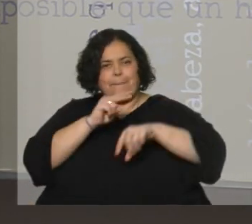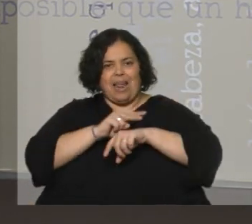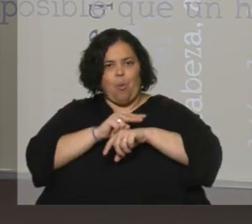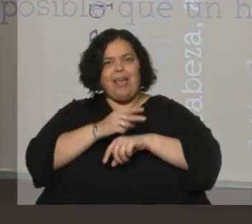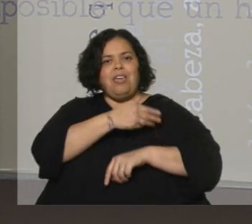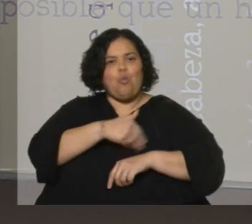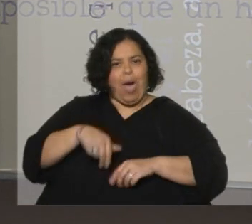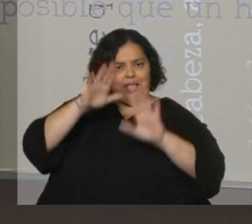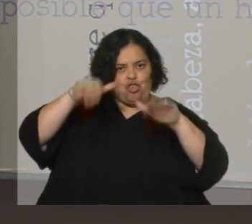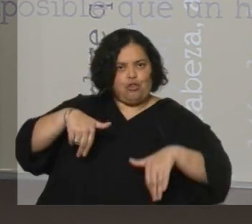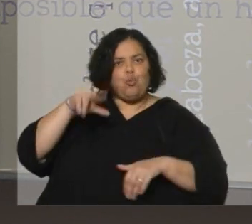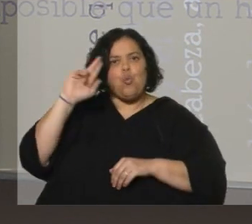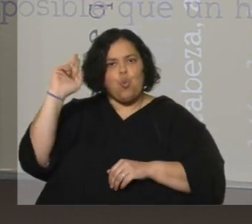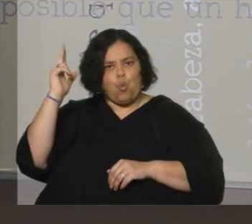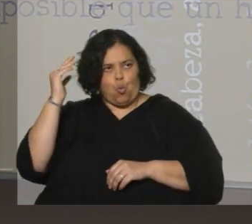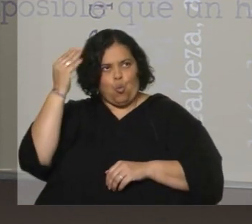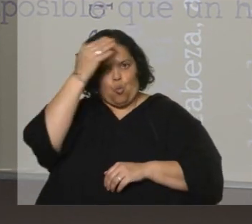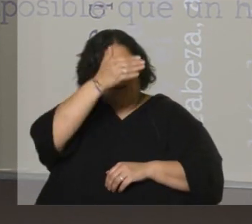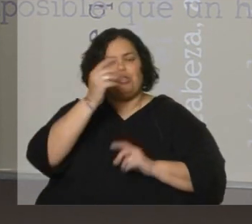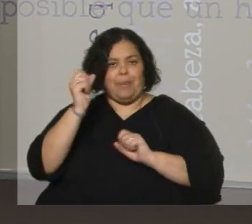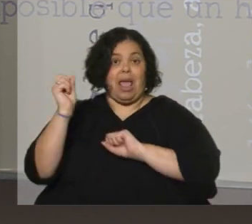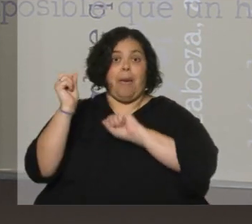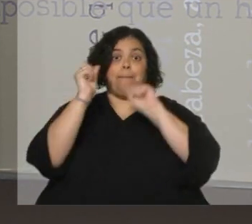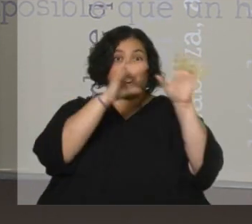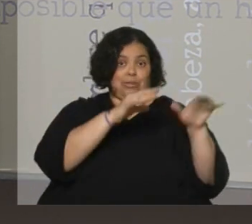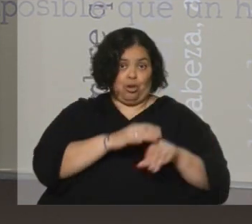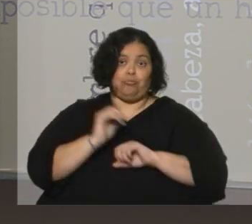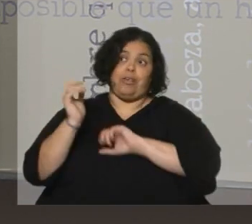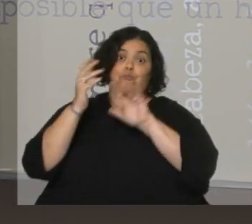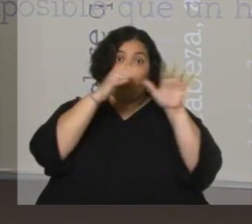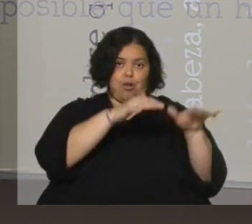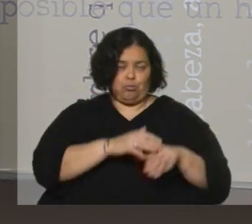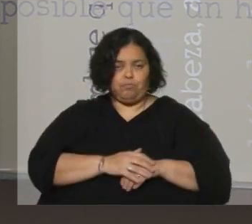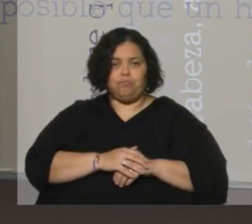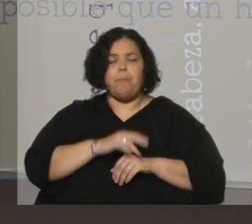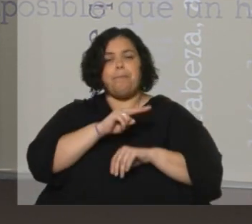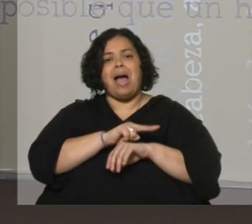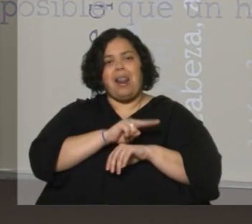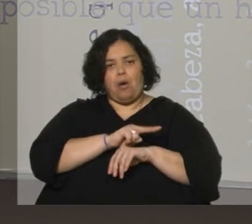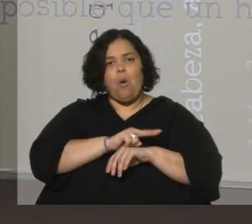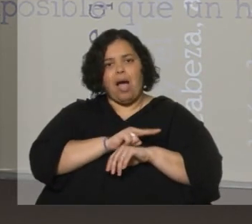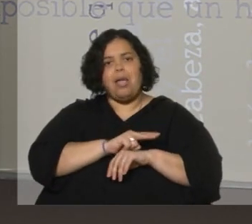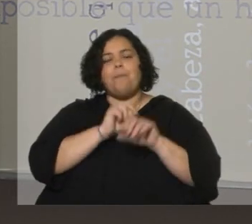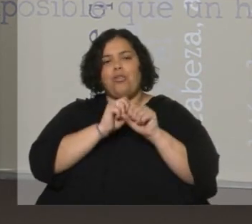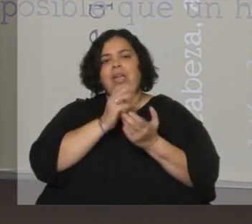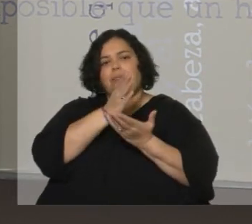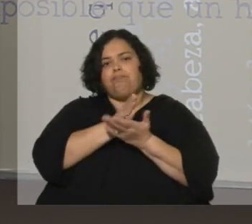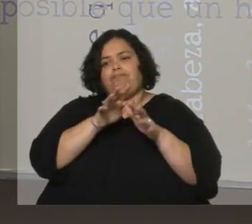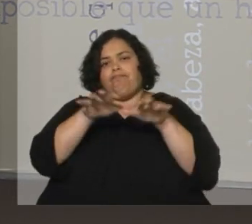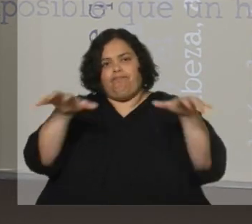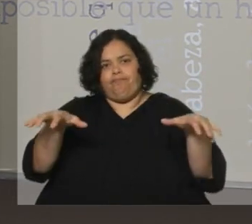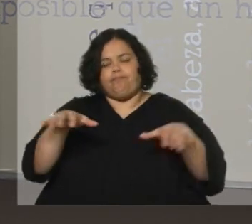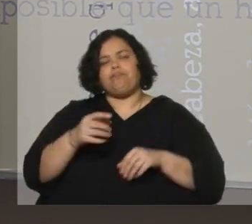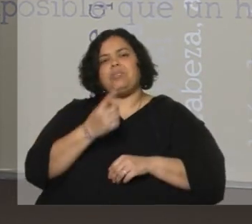exportación de también de de cabeza de tecnología y de de inovación también el Paraguay se podía divir en dos región Oriental que es una zona